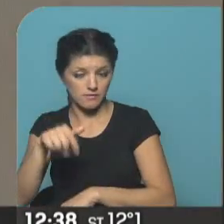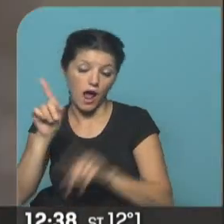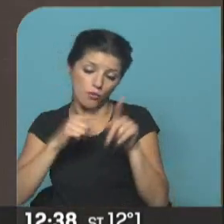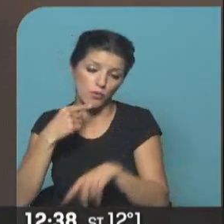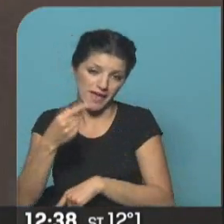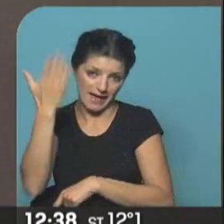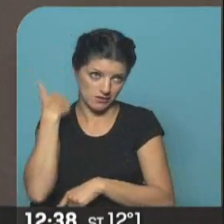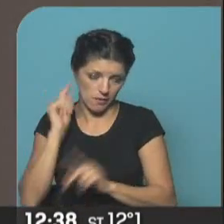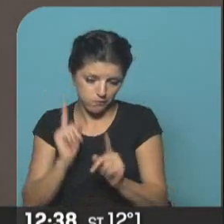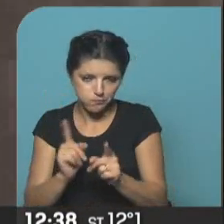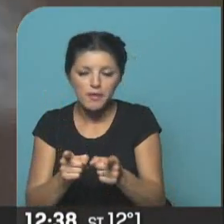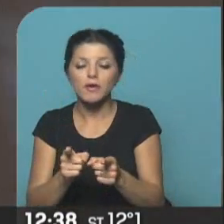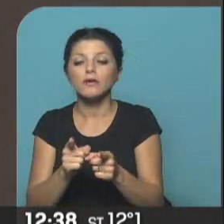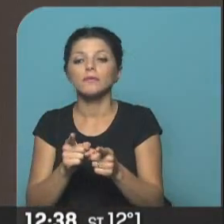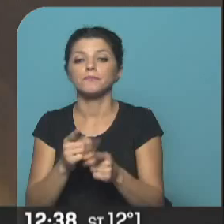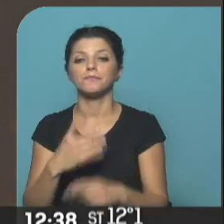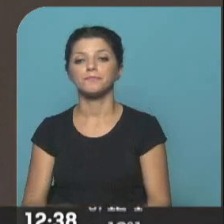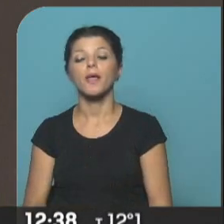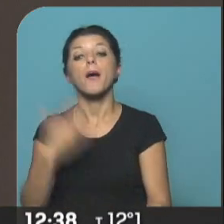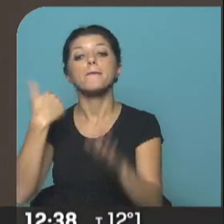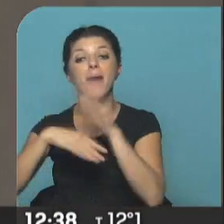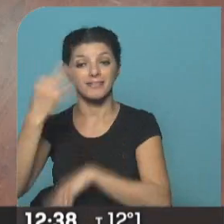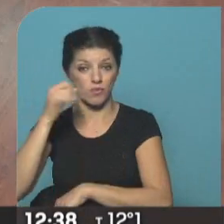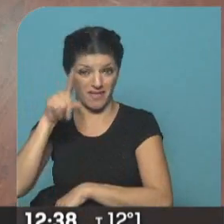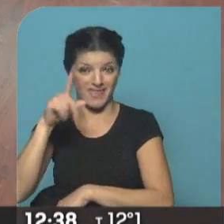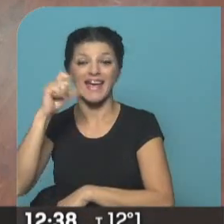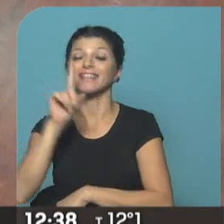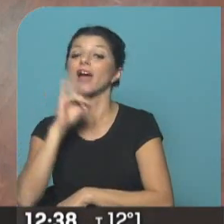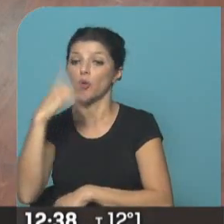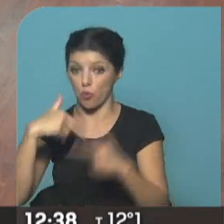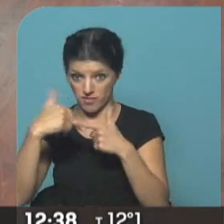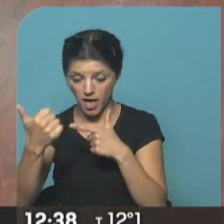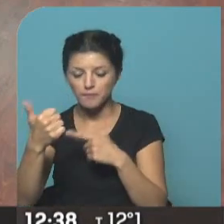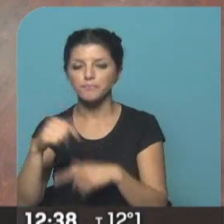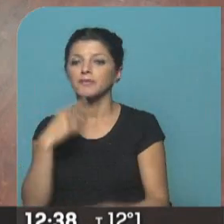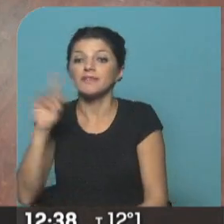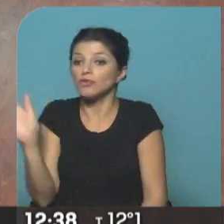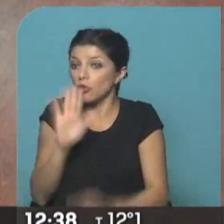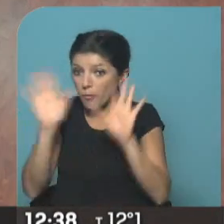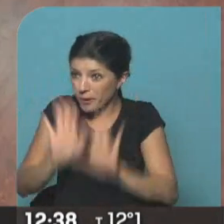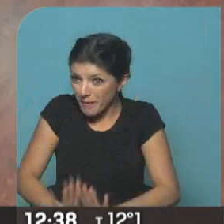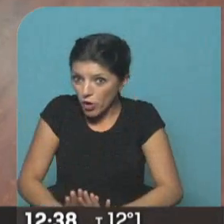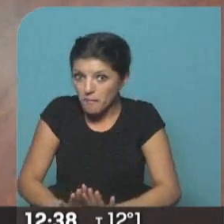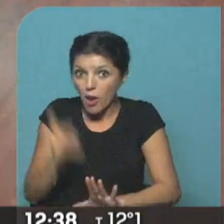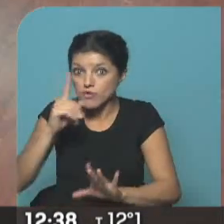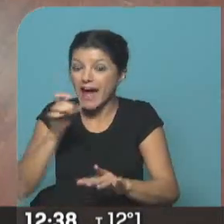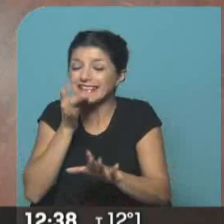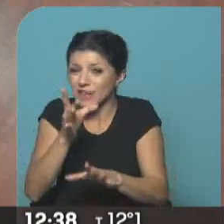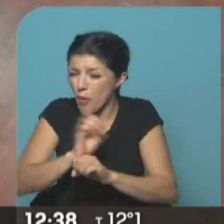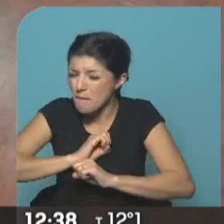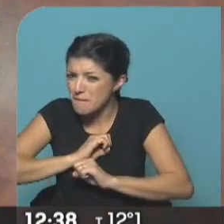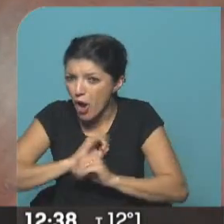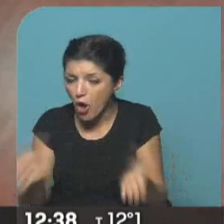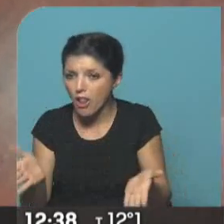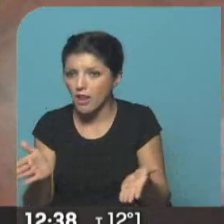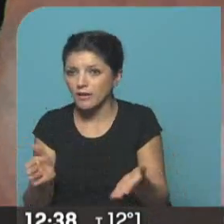diciendo ya desde ayer, sobre todo las fuerzas de seguridad catalanas, es que en realidad todo estaba preparado para algo muchísimo mayor y que por